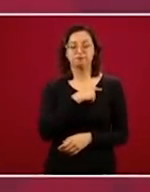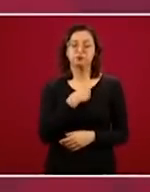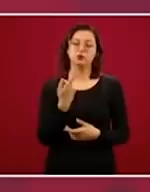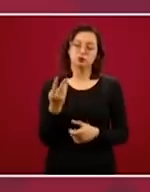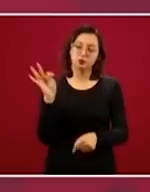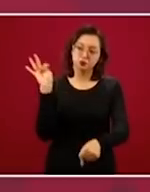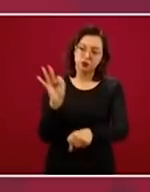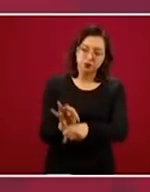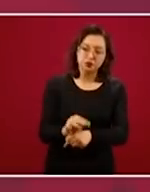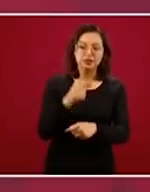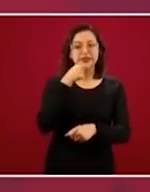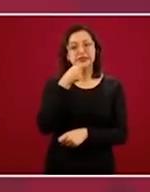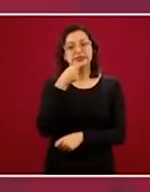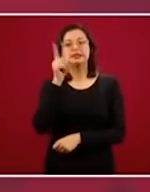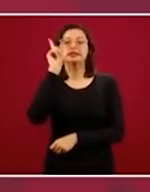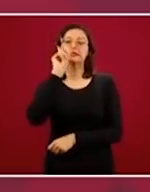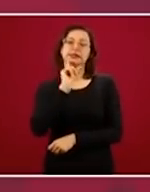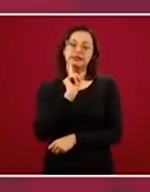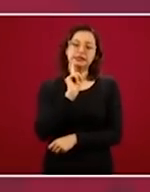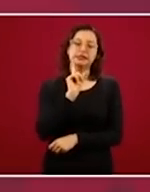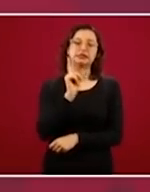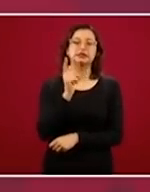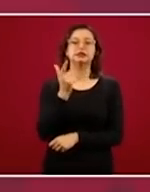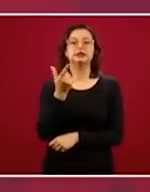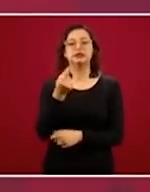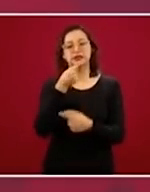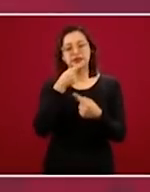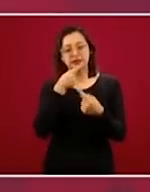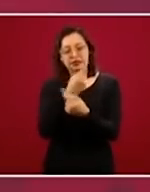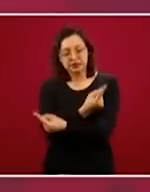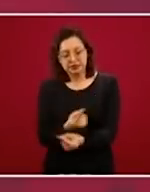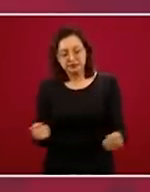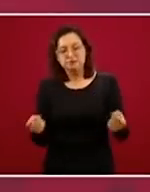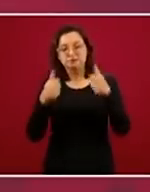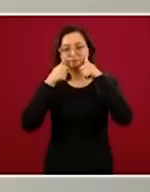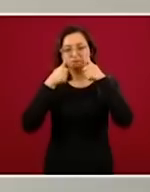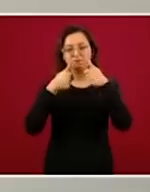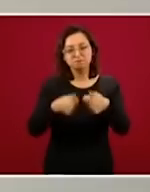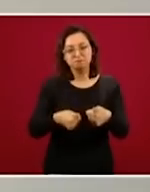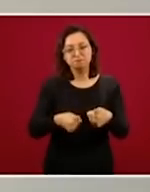niñas por los niños